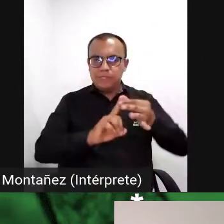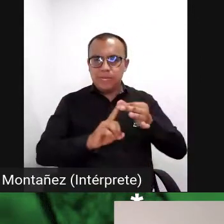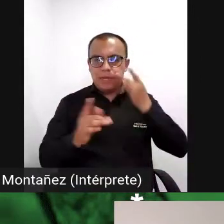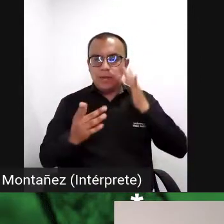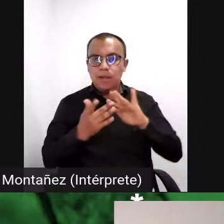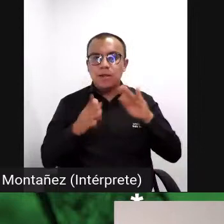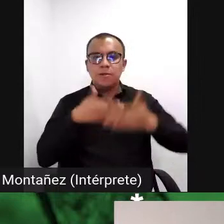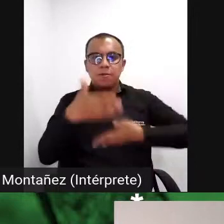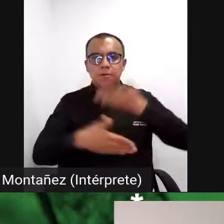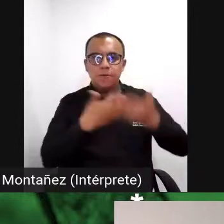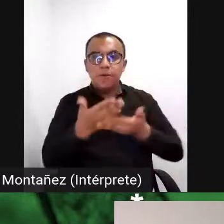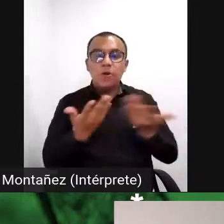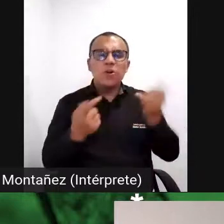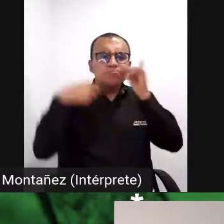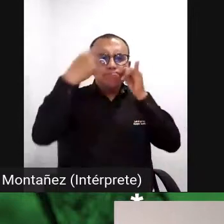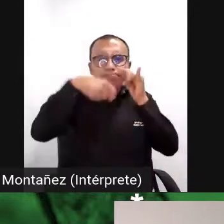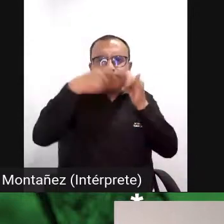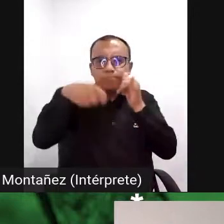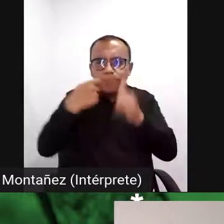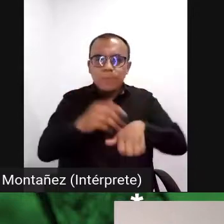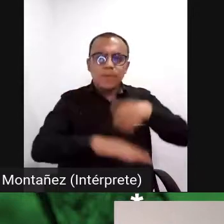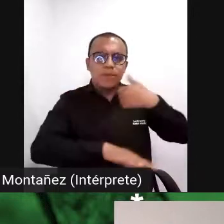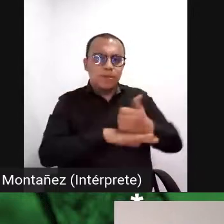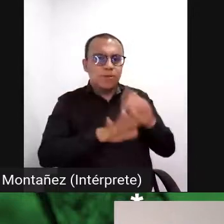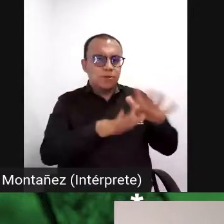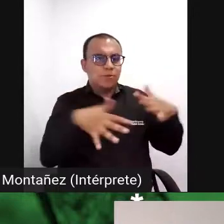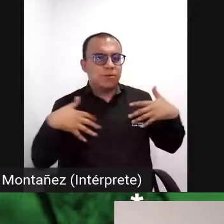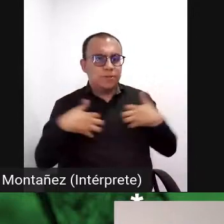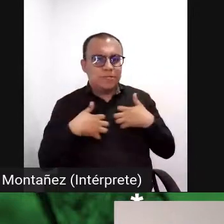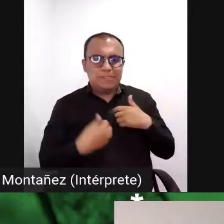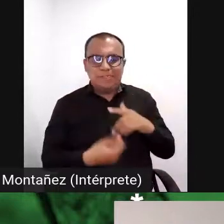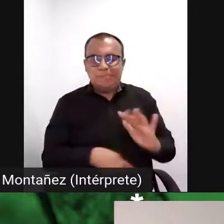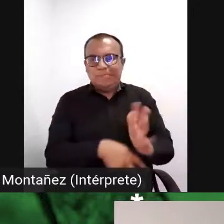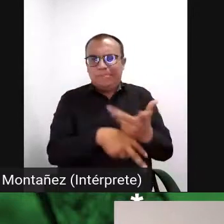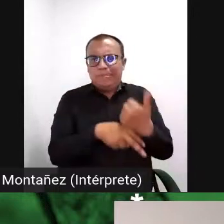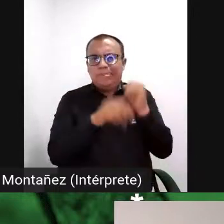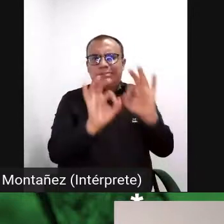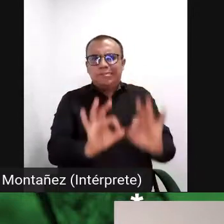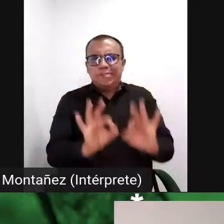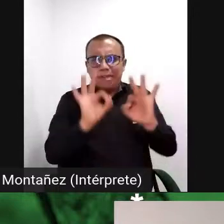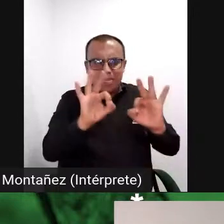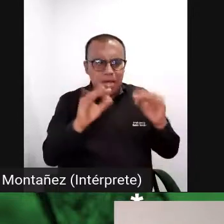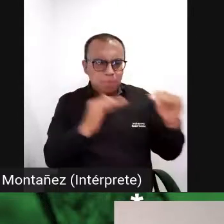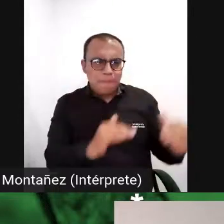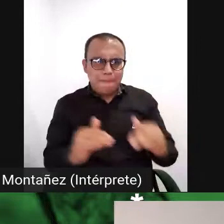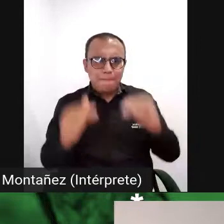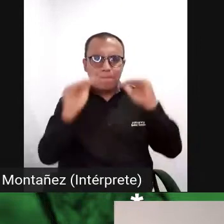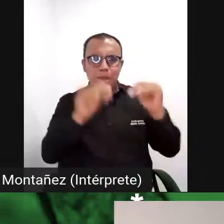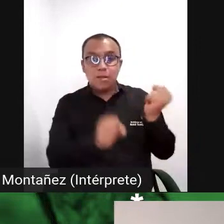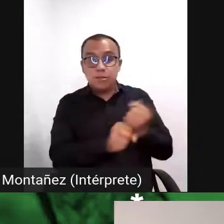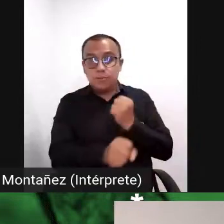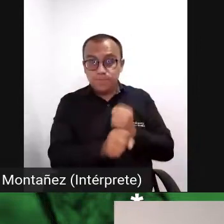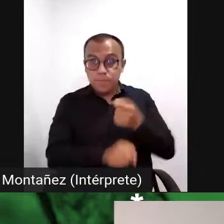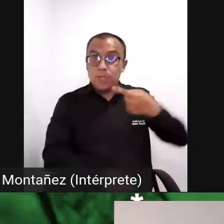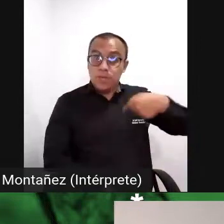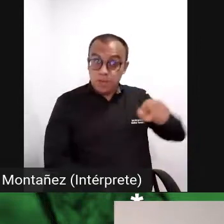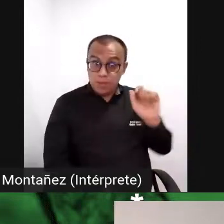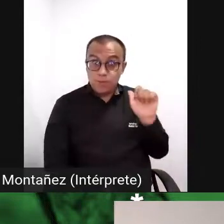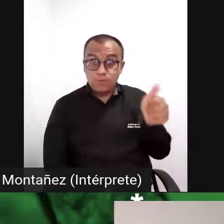en documentales de animales, un director de fotografía de altísima calidad, como gente que ha trabajado. Ellos fueron los que